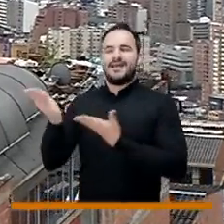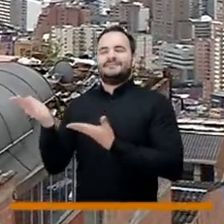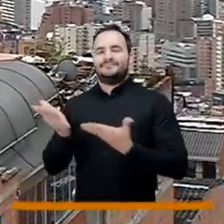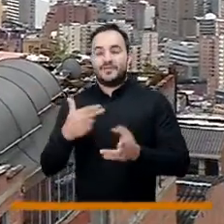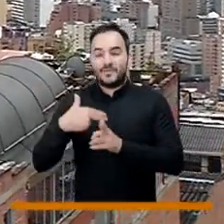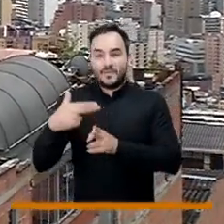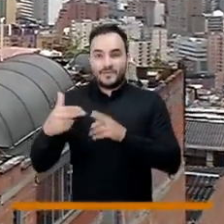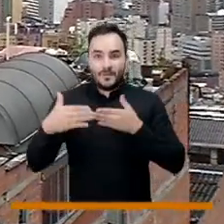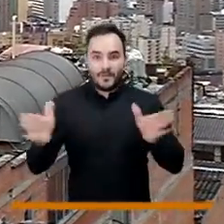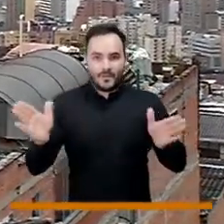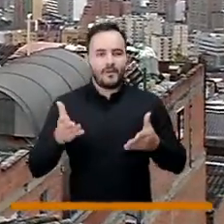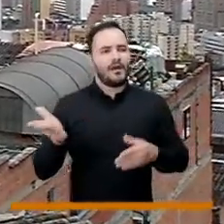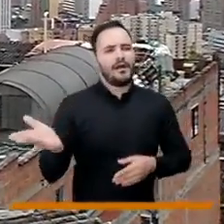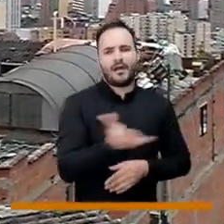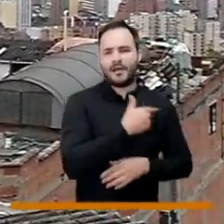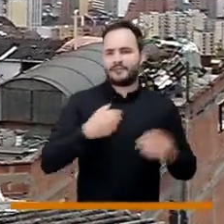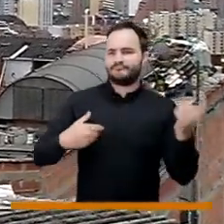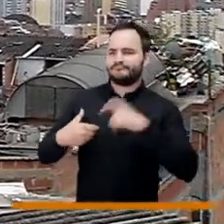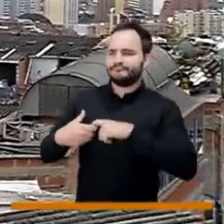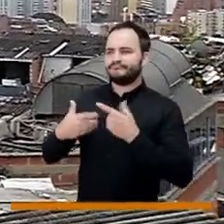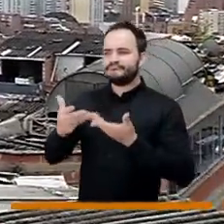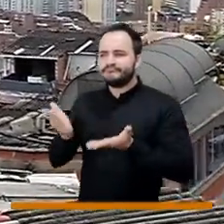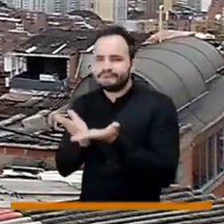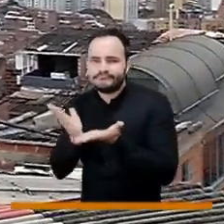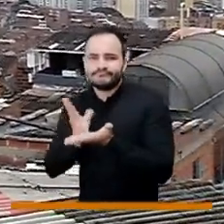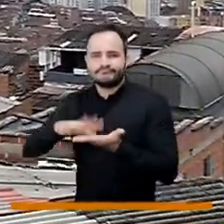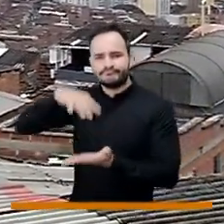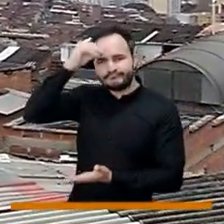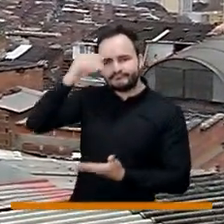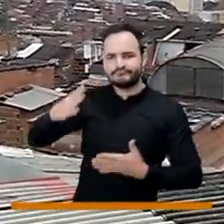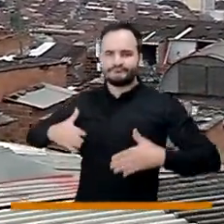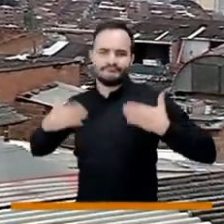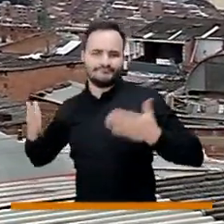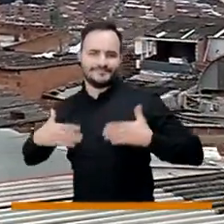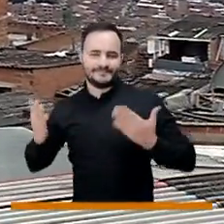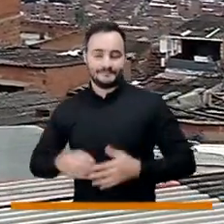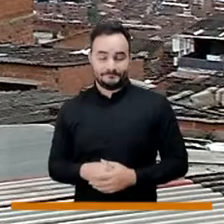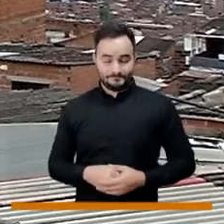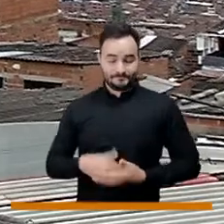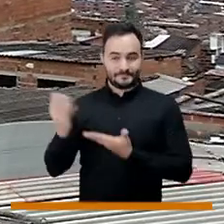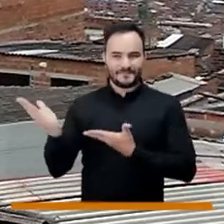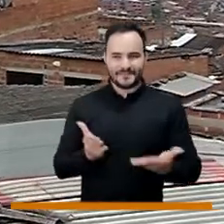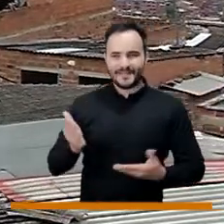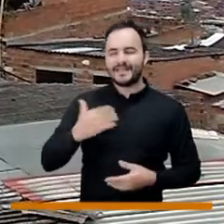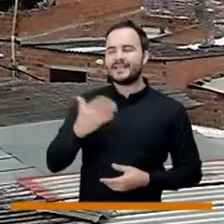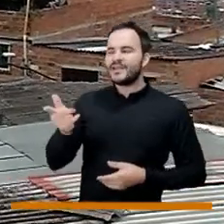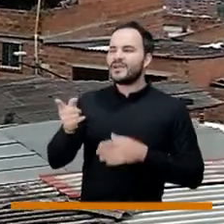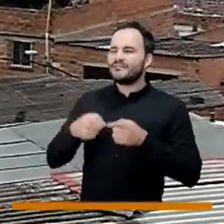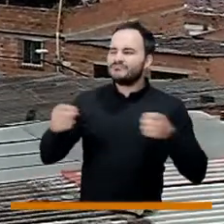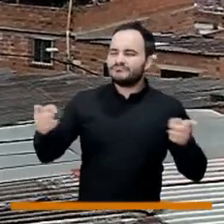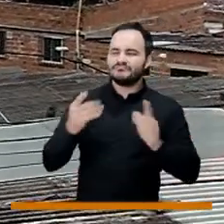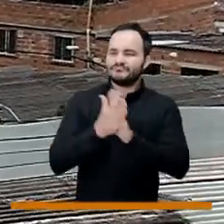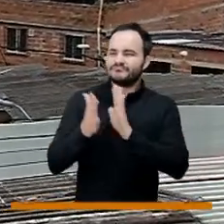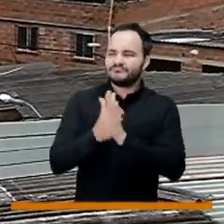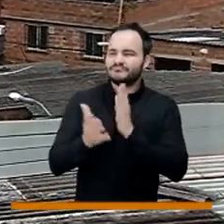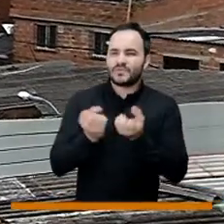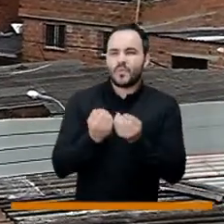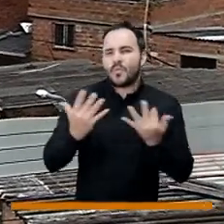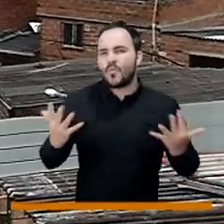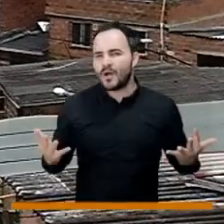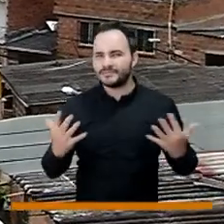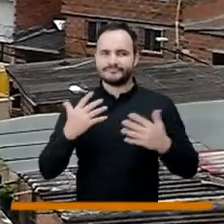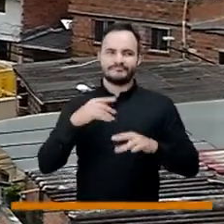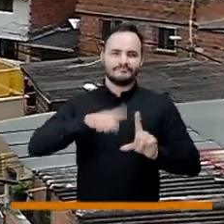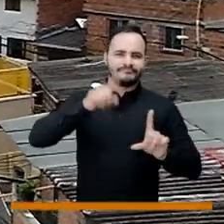del barrio y por supuesto de la ciudad de medellín concejal hasta niveles ahora nos acerca de las cifras los números lo que